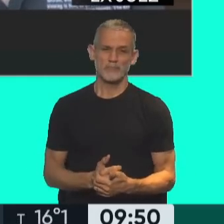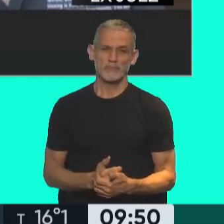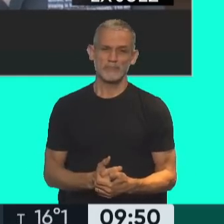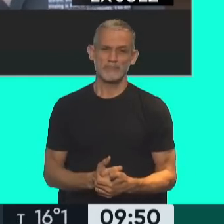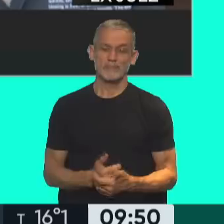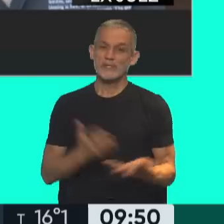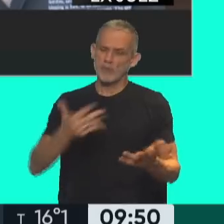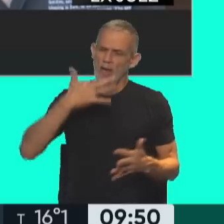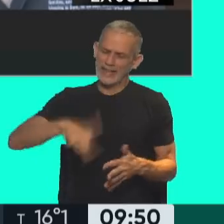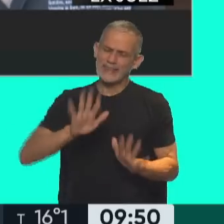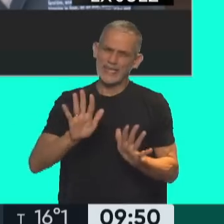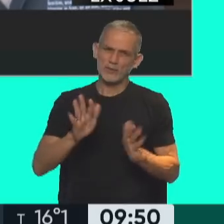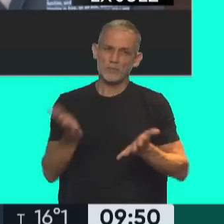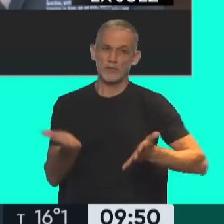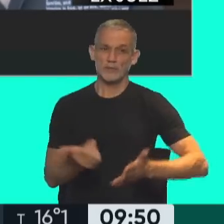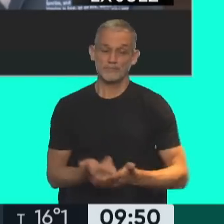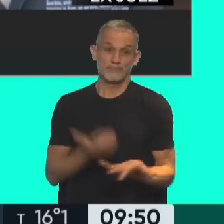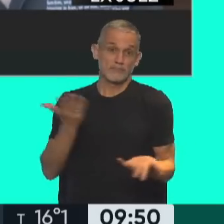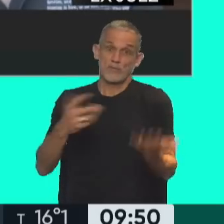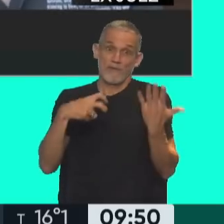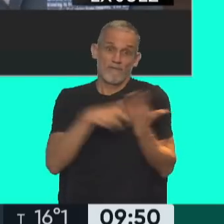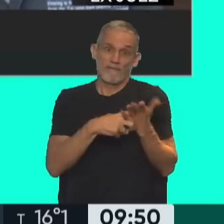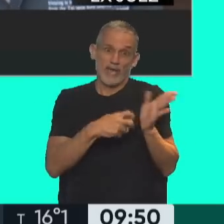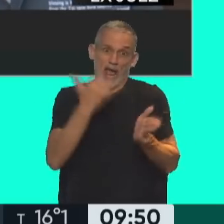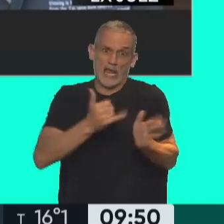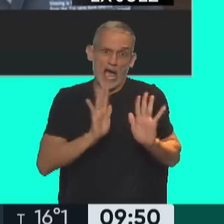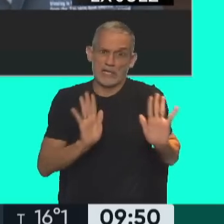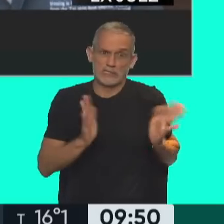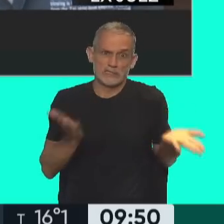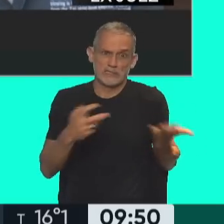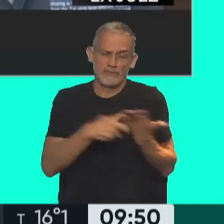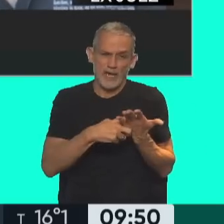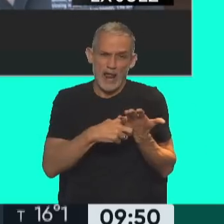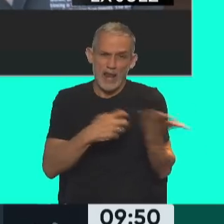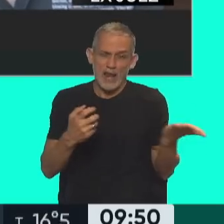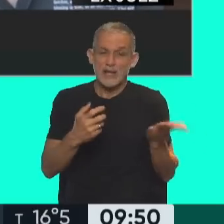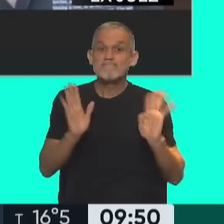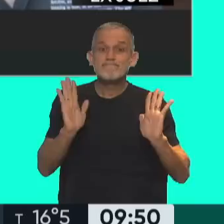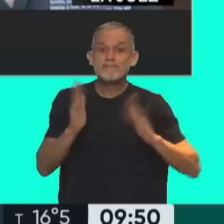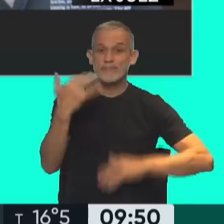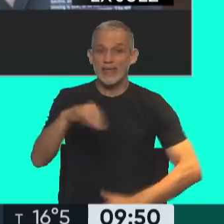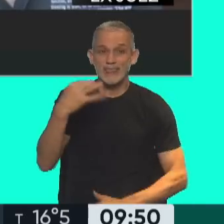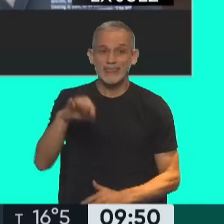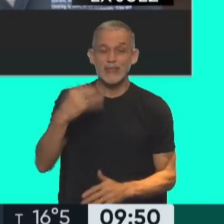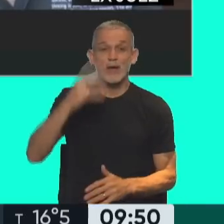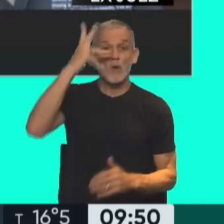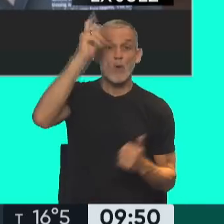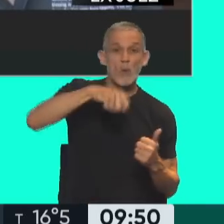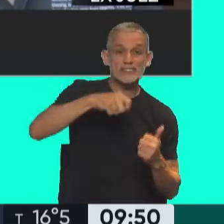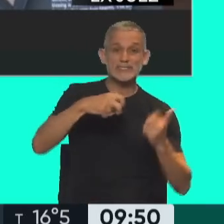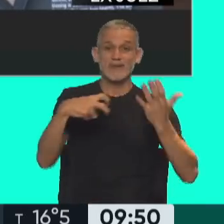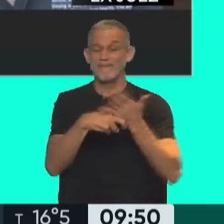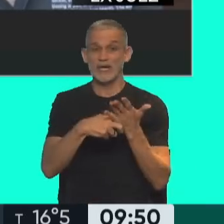entiendo lo que dice pero son los fiscales que hay y existe el principio del fin del juez y del fiscal